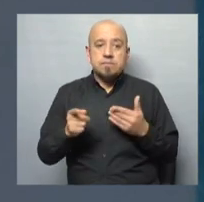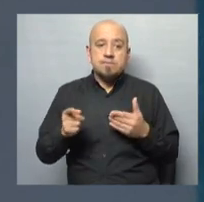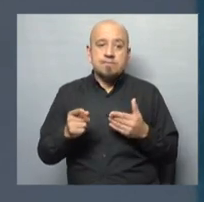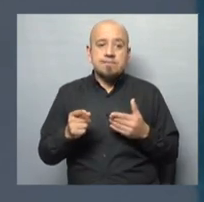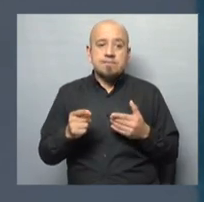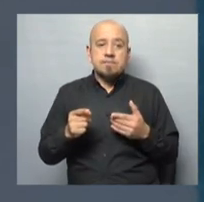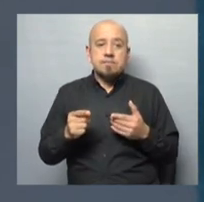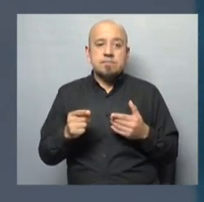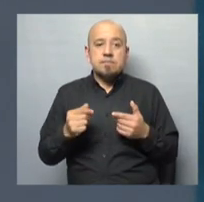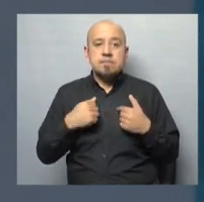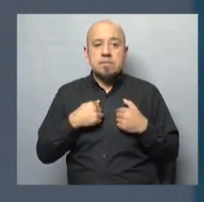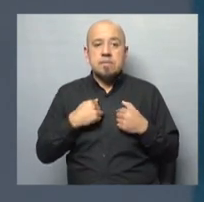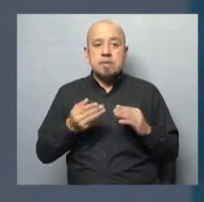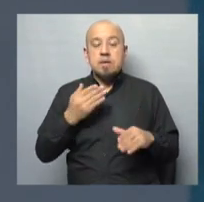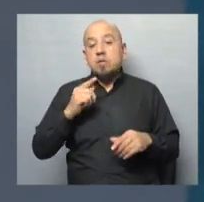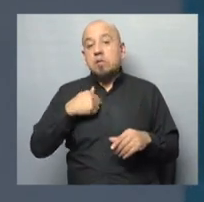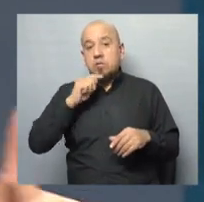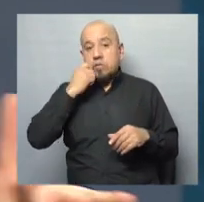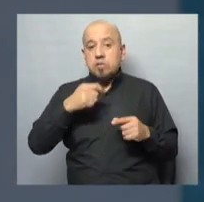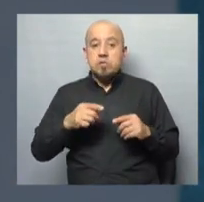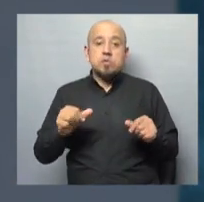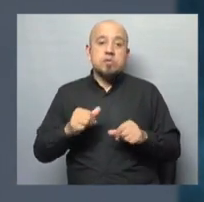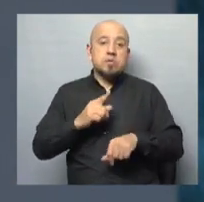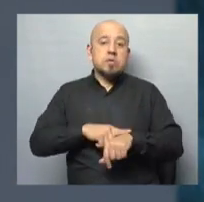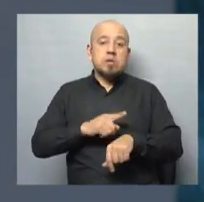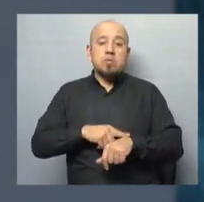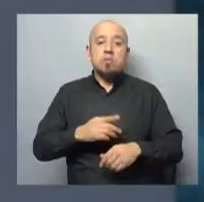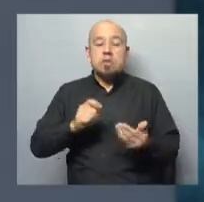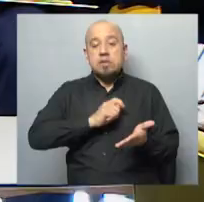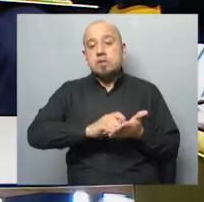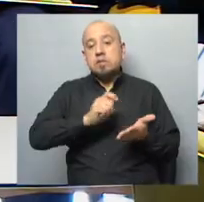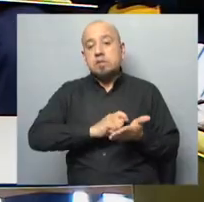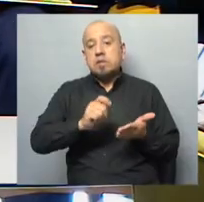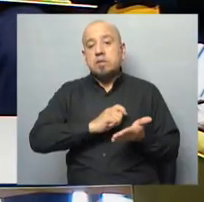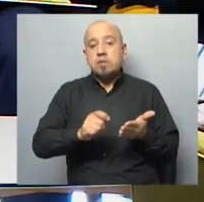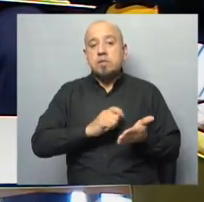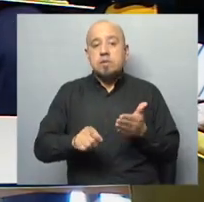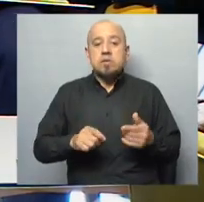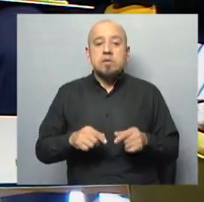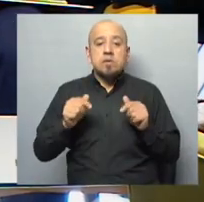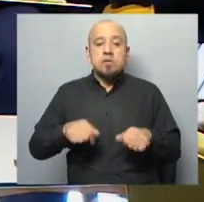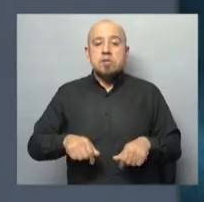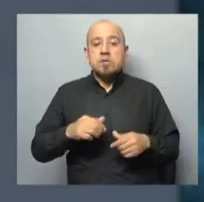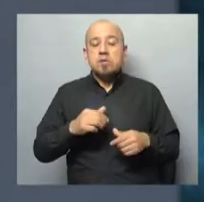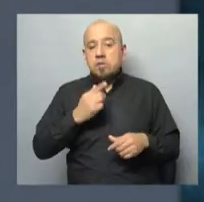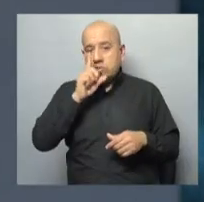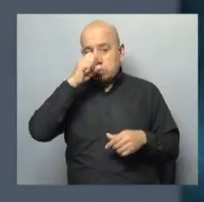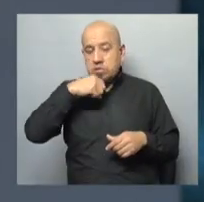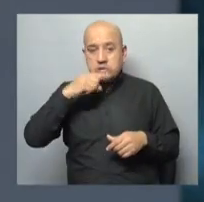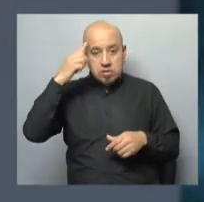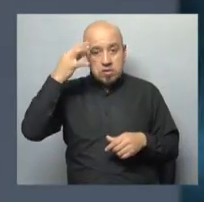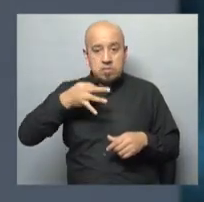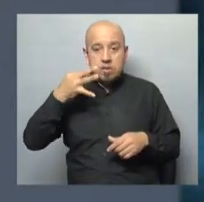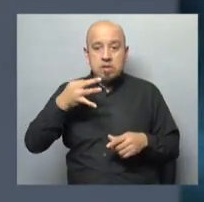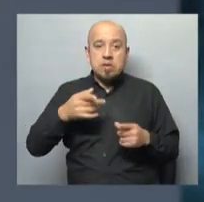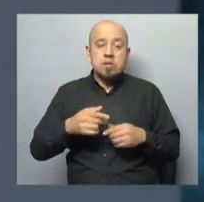es lo que más me gusta y me da un tiempo para la escritura que estando acá motivo realmente se me hace